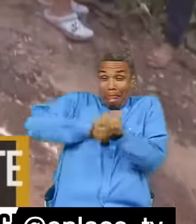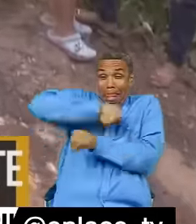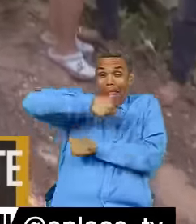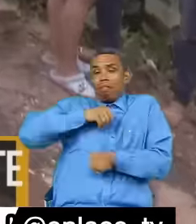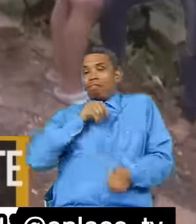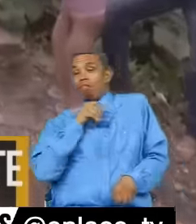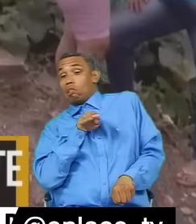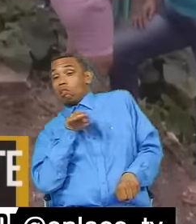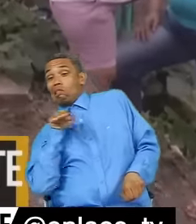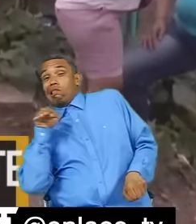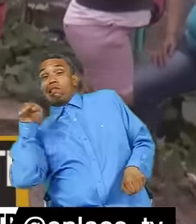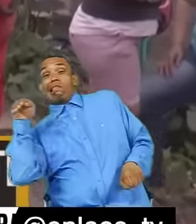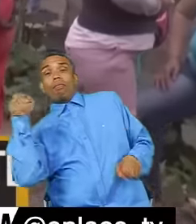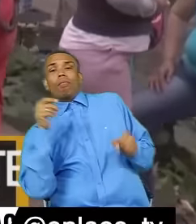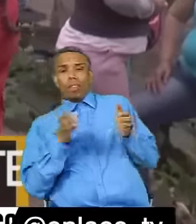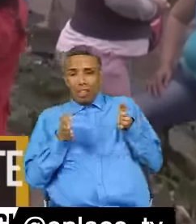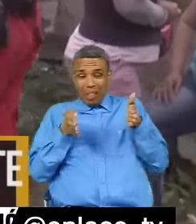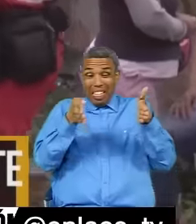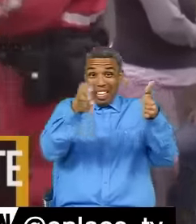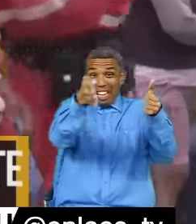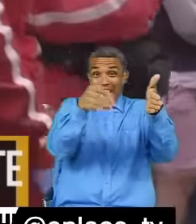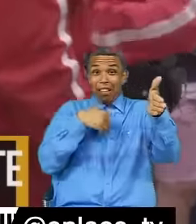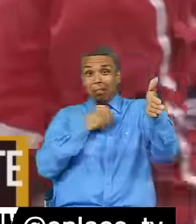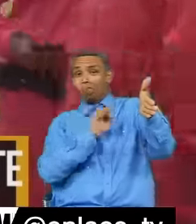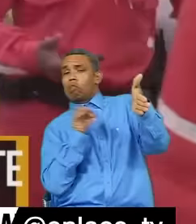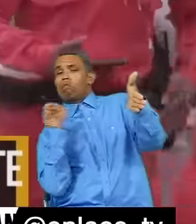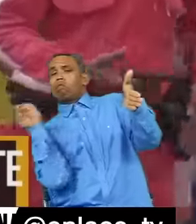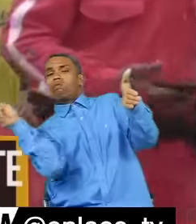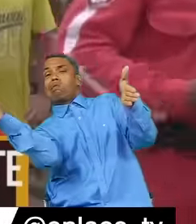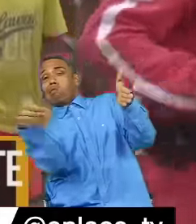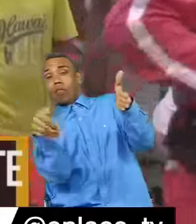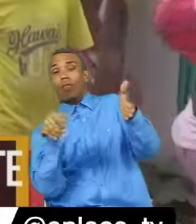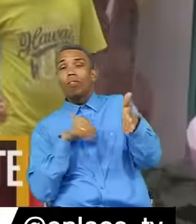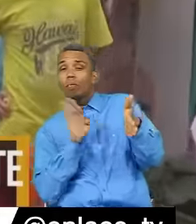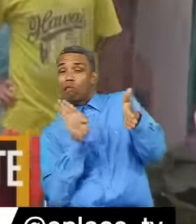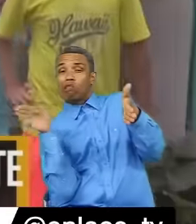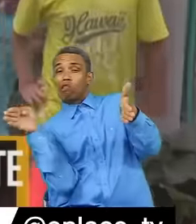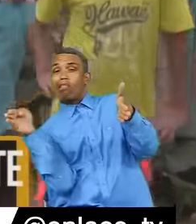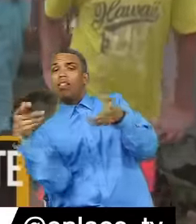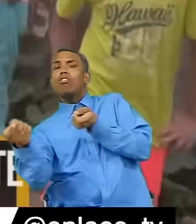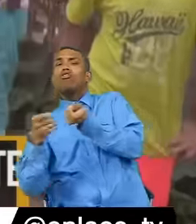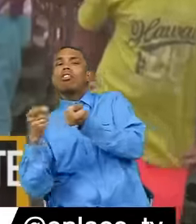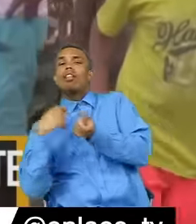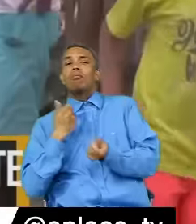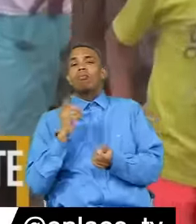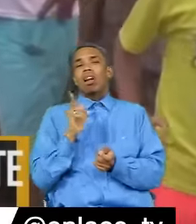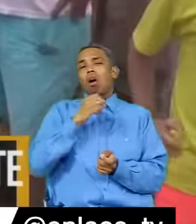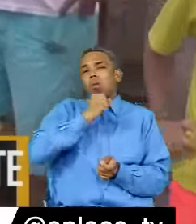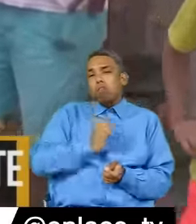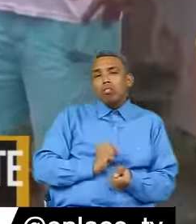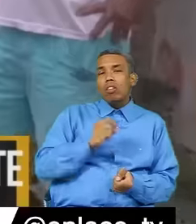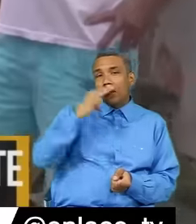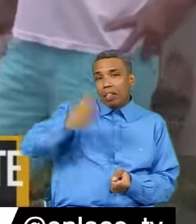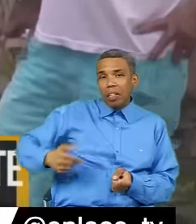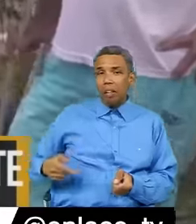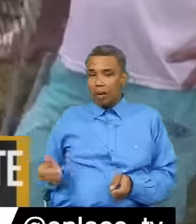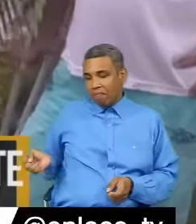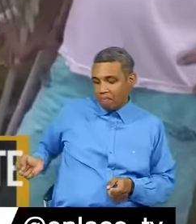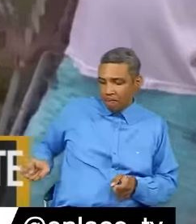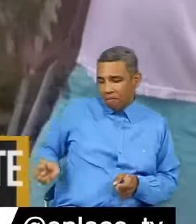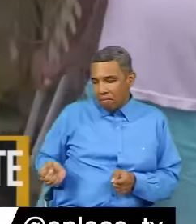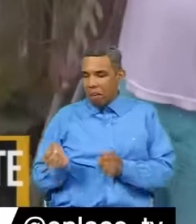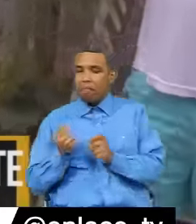observar, hace la colisión primero con la madre y con la niña, pegándole en la parte delantera de la camioneta. La niña es lanzada hacia allá, pero la madre